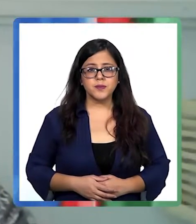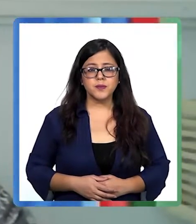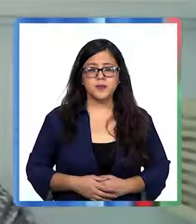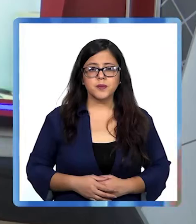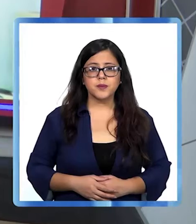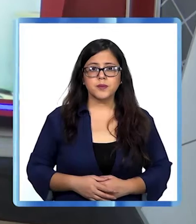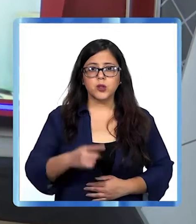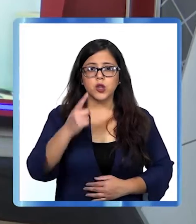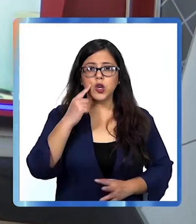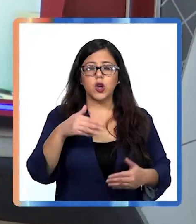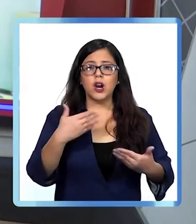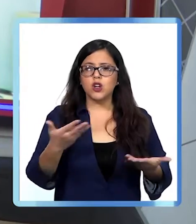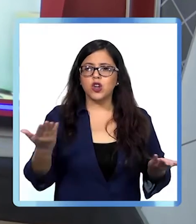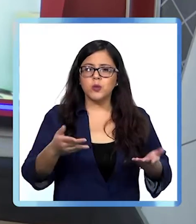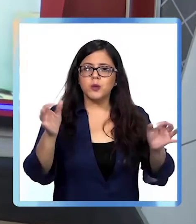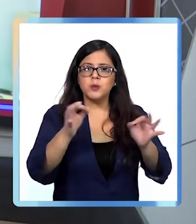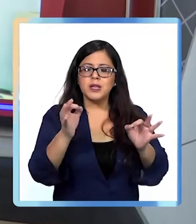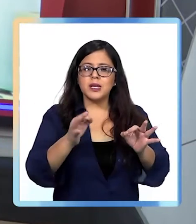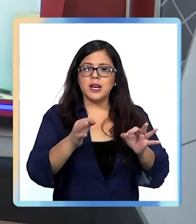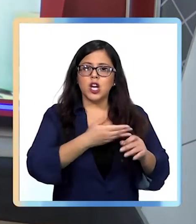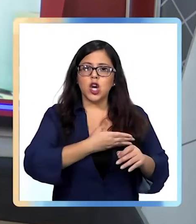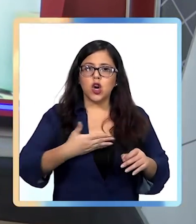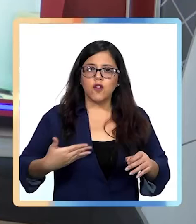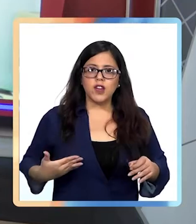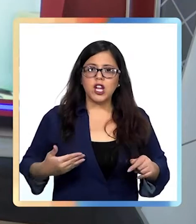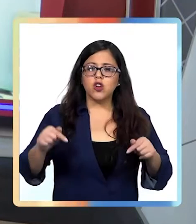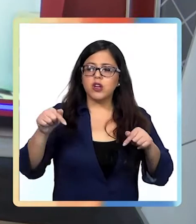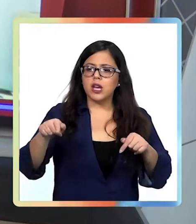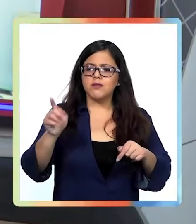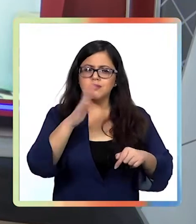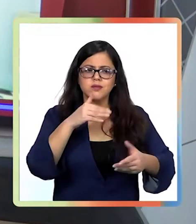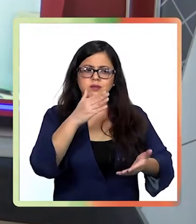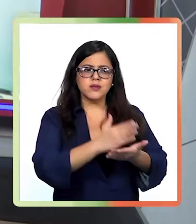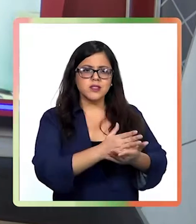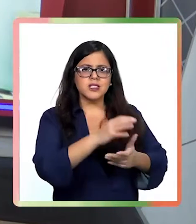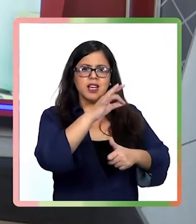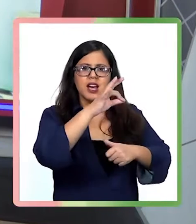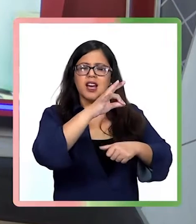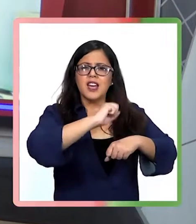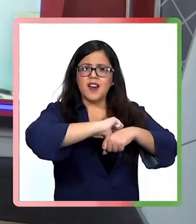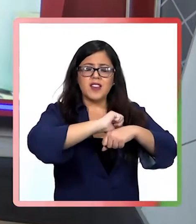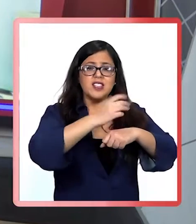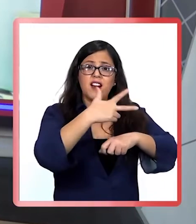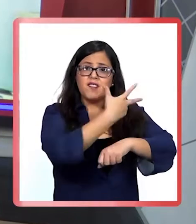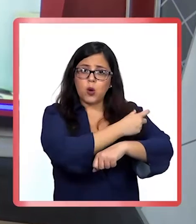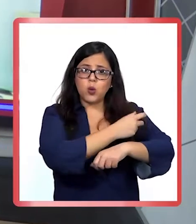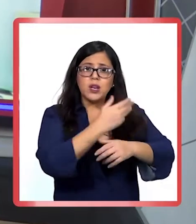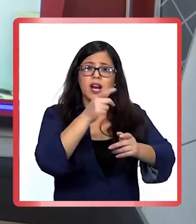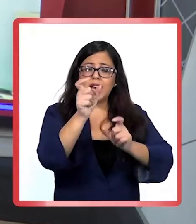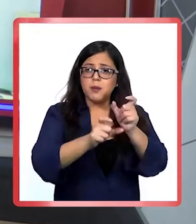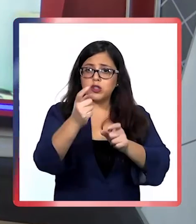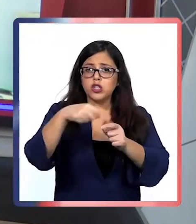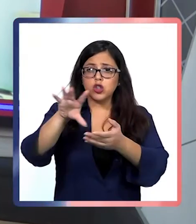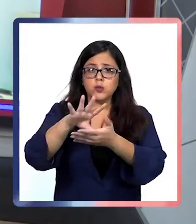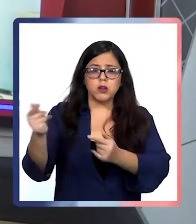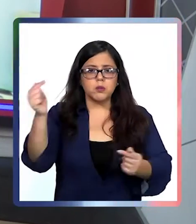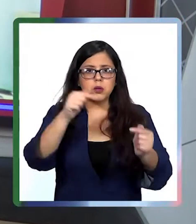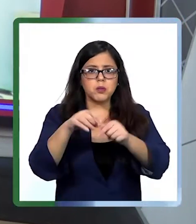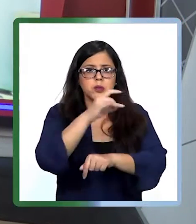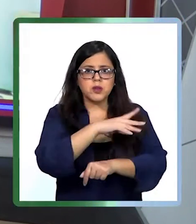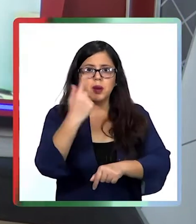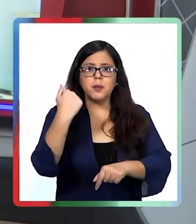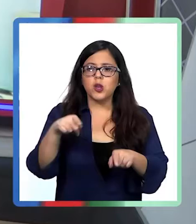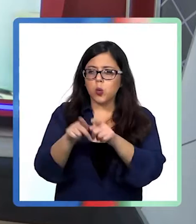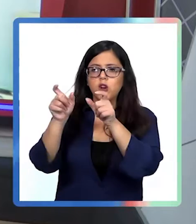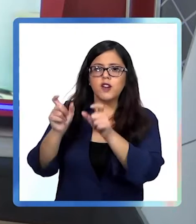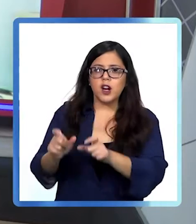conveniente. Y ahora, ¿cómo argumenta el gobierno esto de que no vamos a exigirle vacuna a los que vengan fuera de Chile?